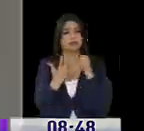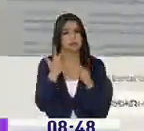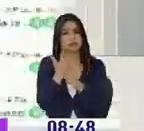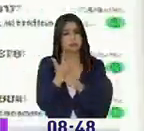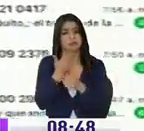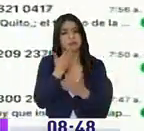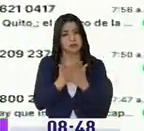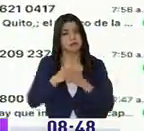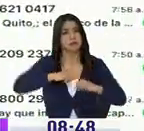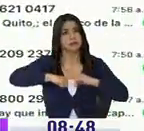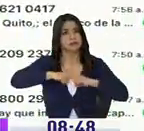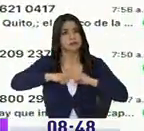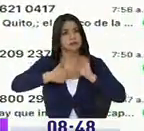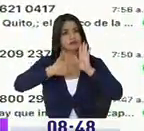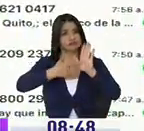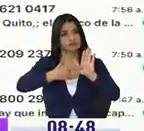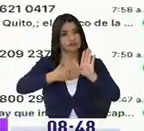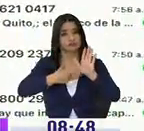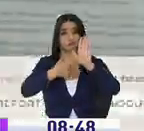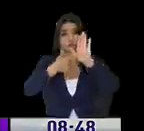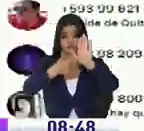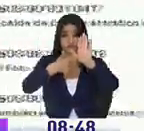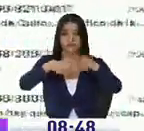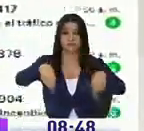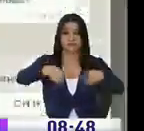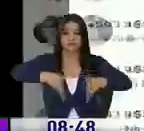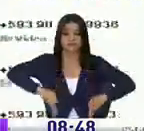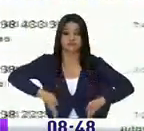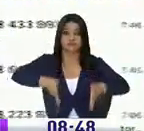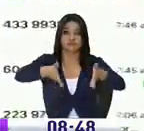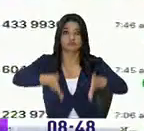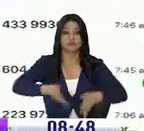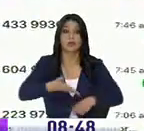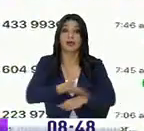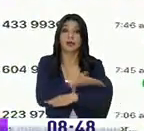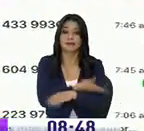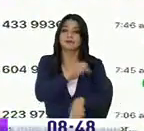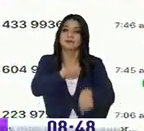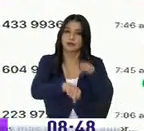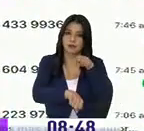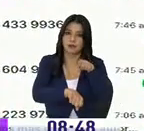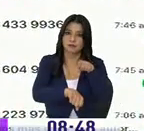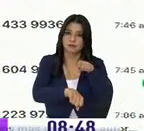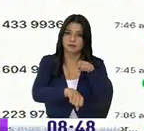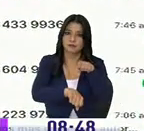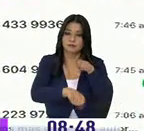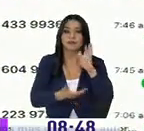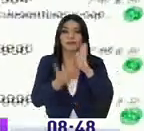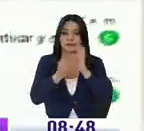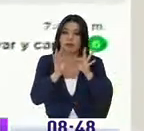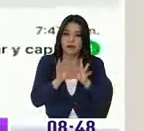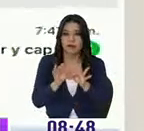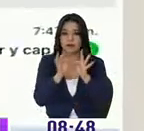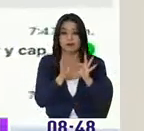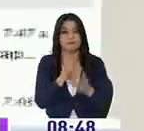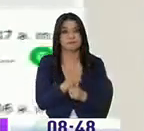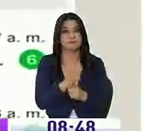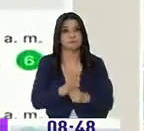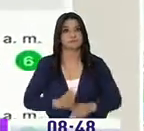a su gestión. Esta es lo que están diciendo. Es que ya se dañan los cimientos, se dañan todo. Ese es el problema.